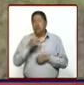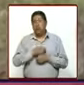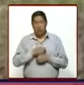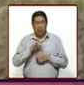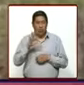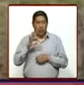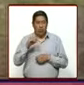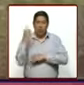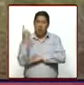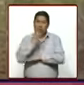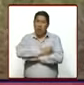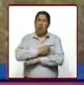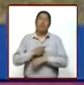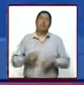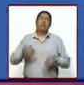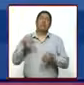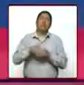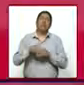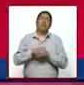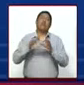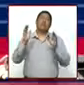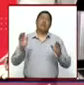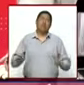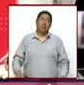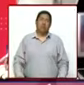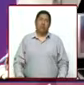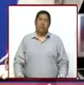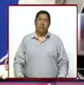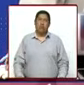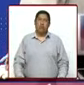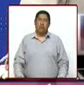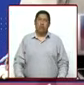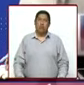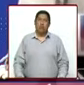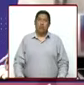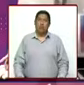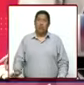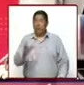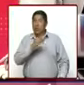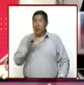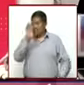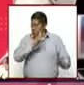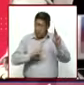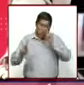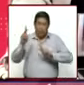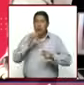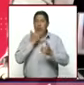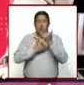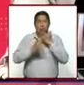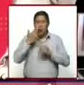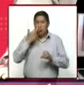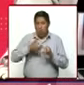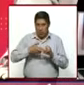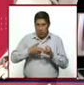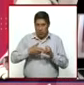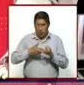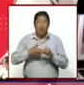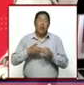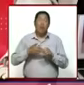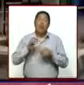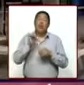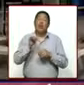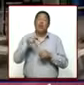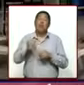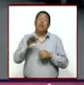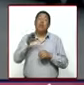días por lo menos, las elecciones como corresponde. Y la preocupación de todos, ¿qué pasa con el combustible? La estatal